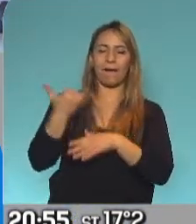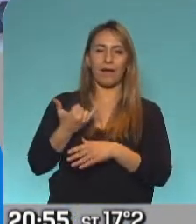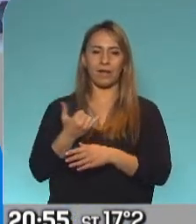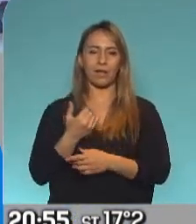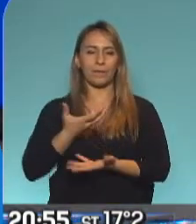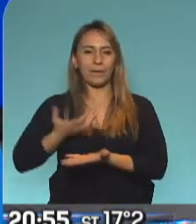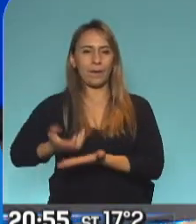filmando